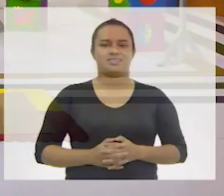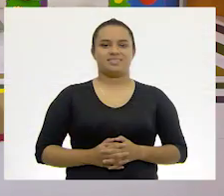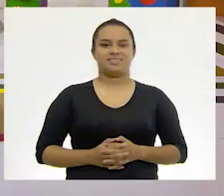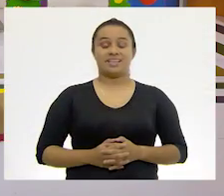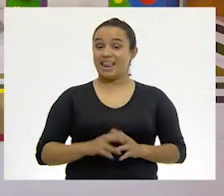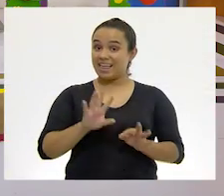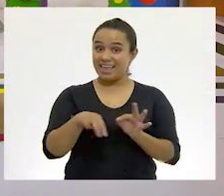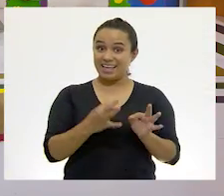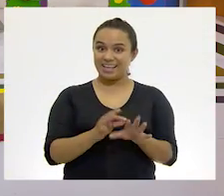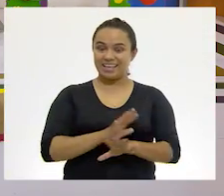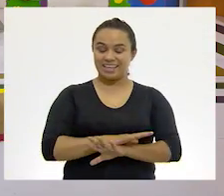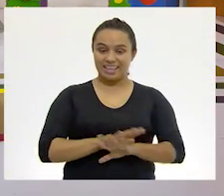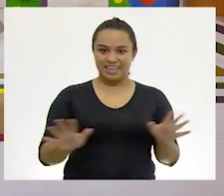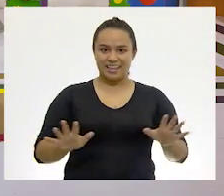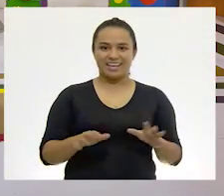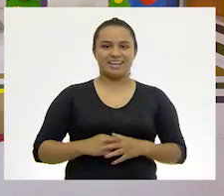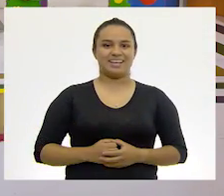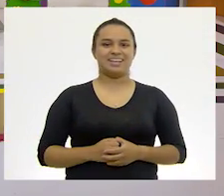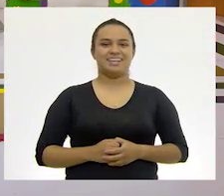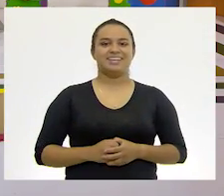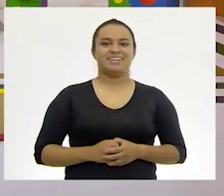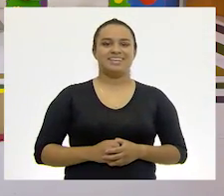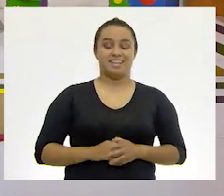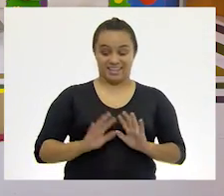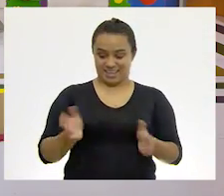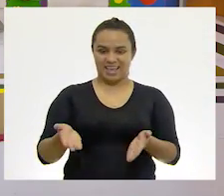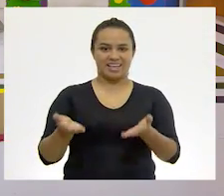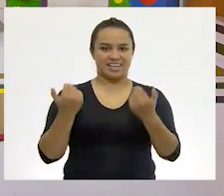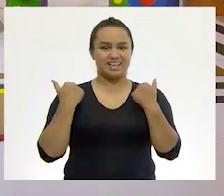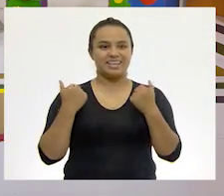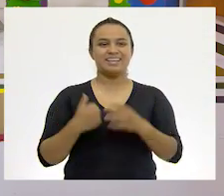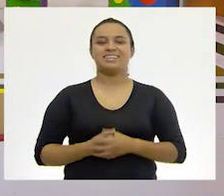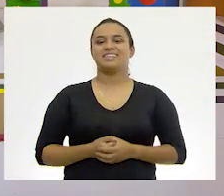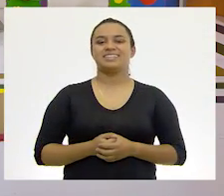Listo, Paco. Ahora sí, levántate. Sí.